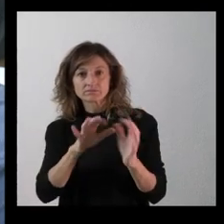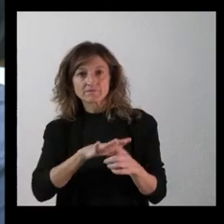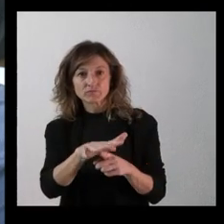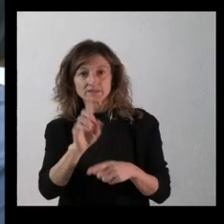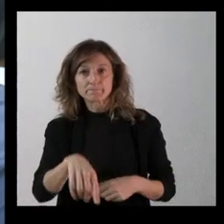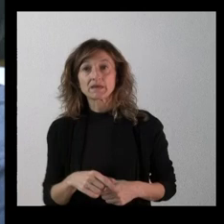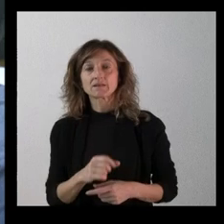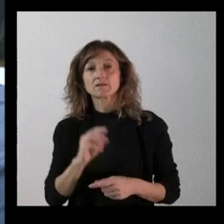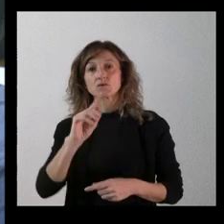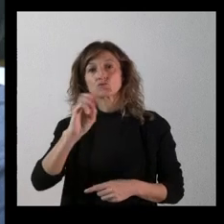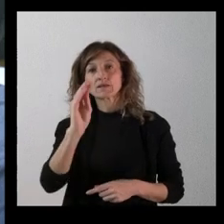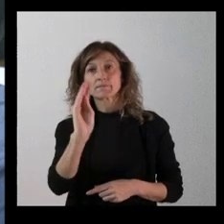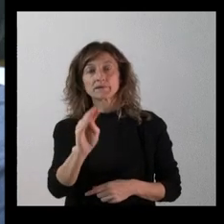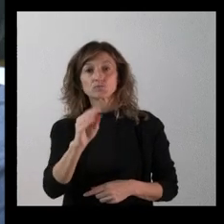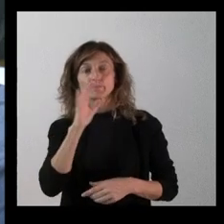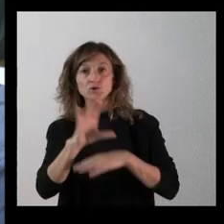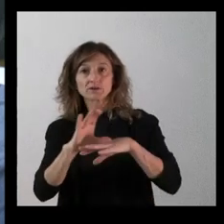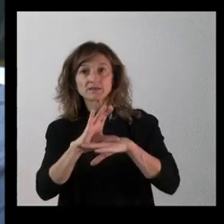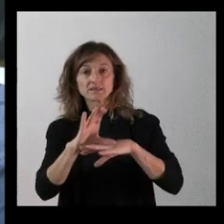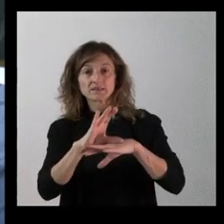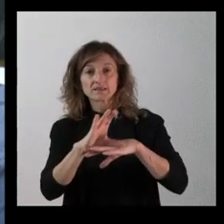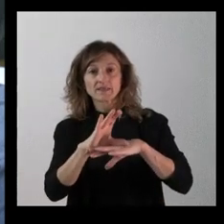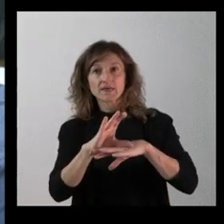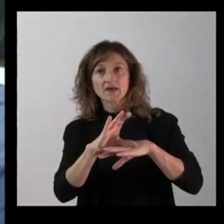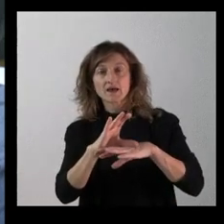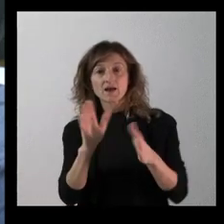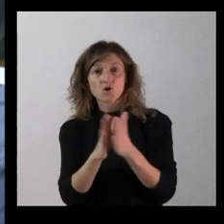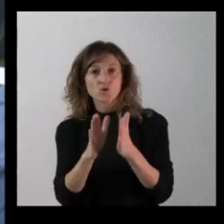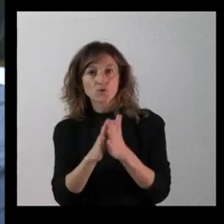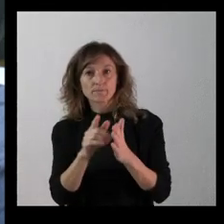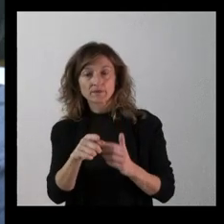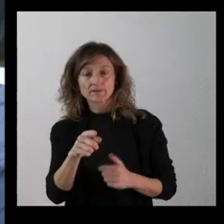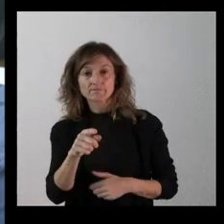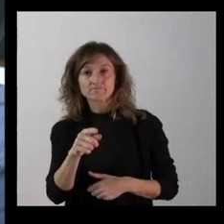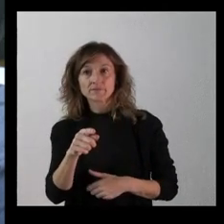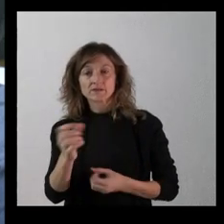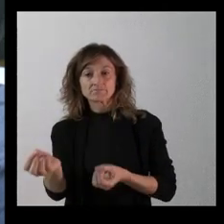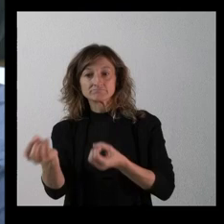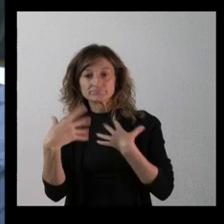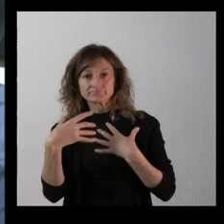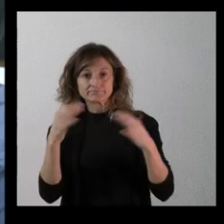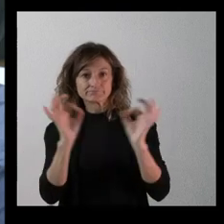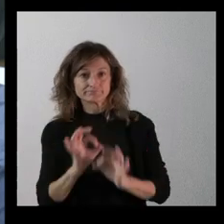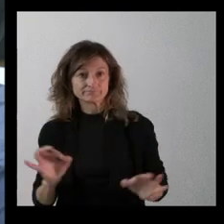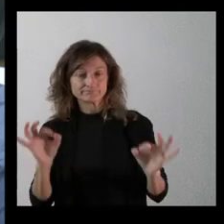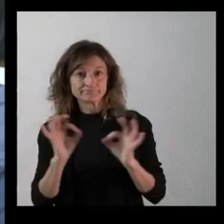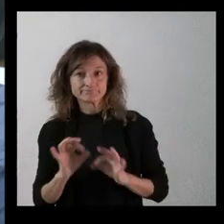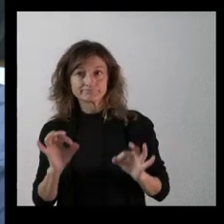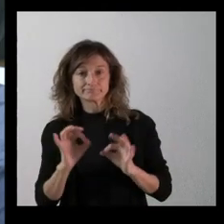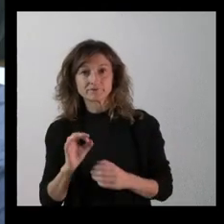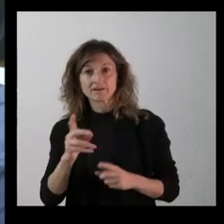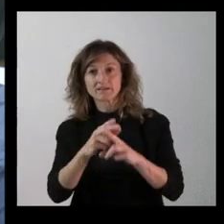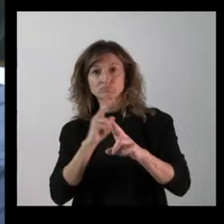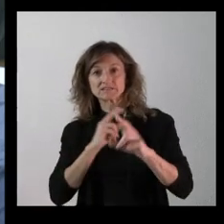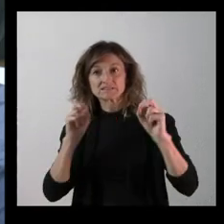Le pregunto a usted ya que la consejería como compañero de la ser tampoco no suele dar mucha mucha bola no